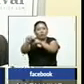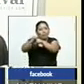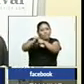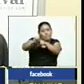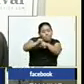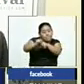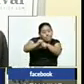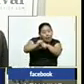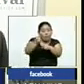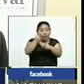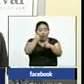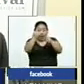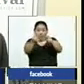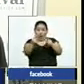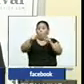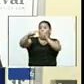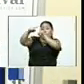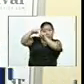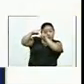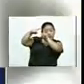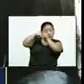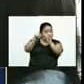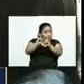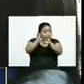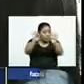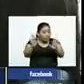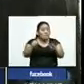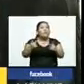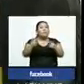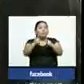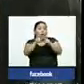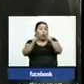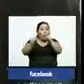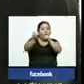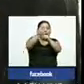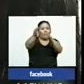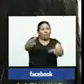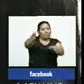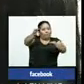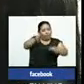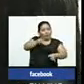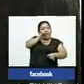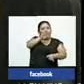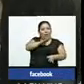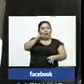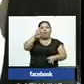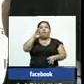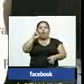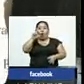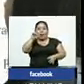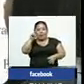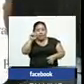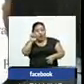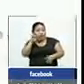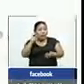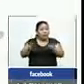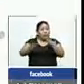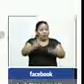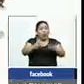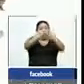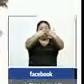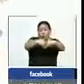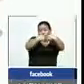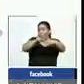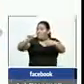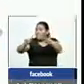van a impactar de forma positiva cada vez más. De lograr la certificación, Inversiones Bolívar se convertiría en la empresa constructora